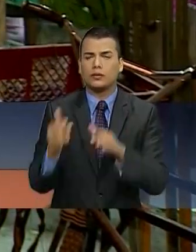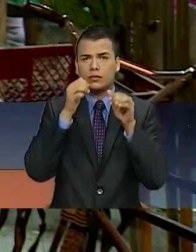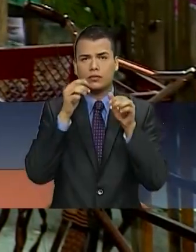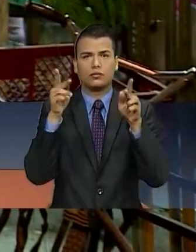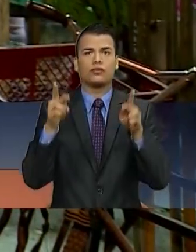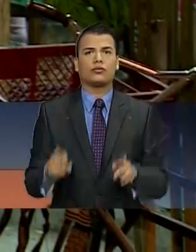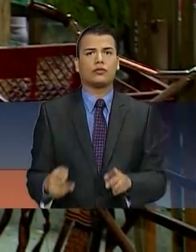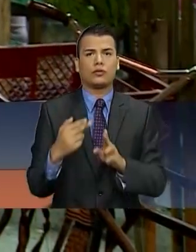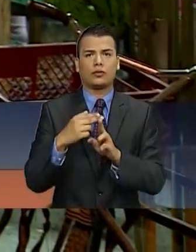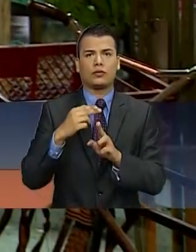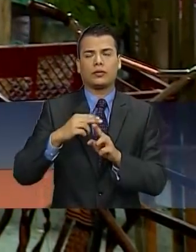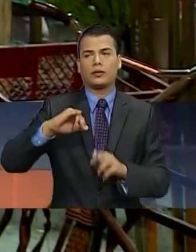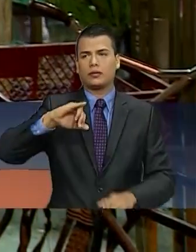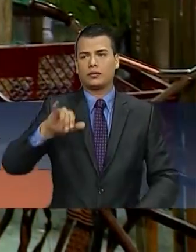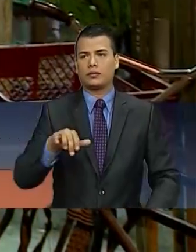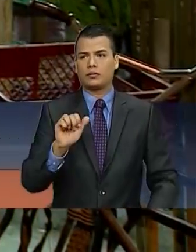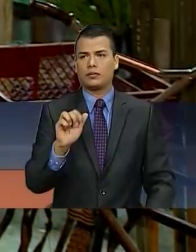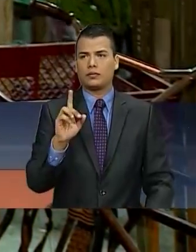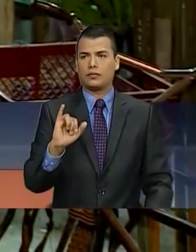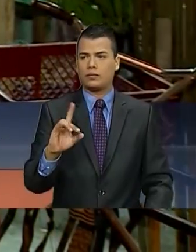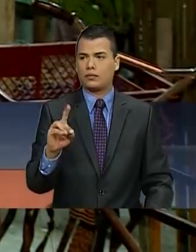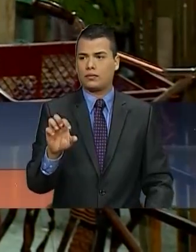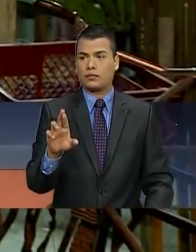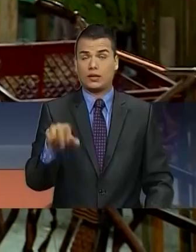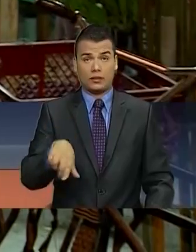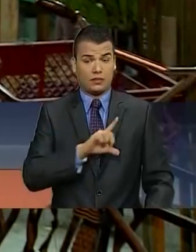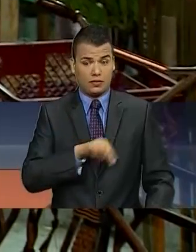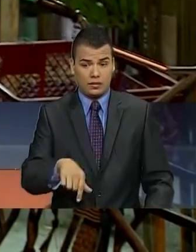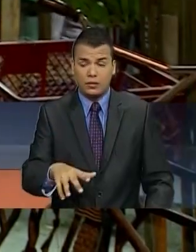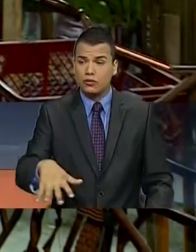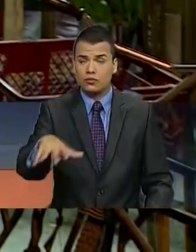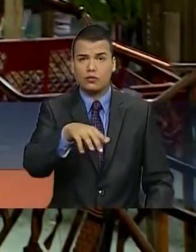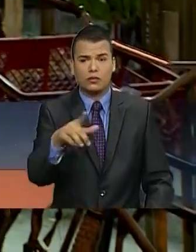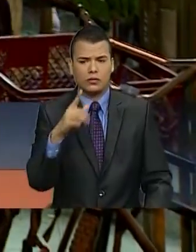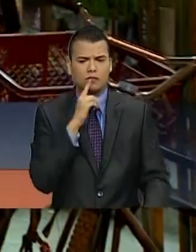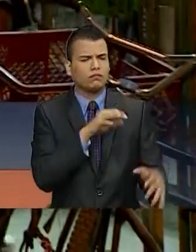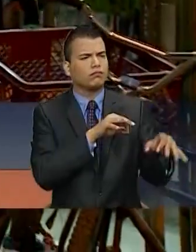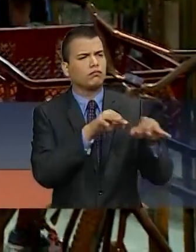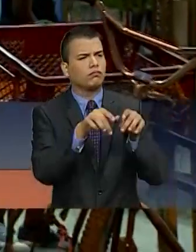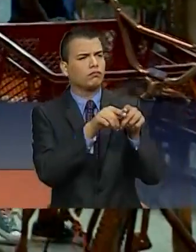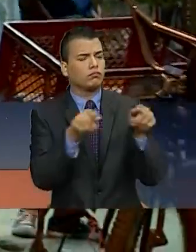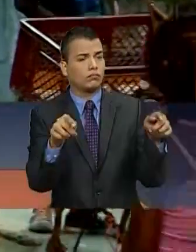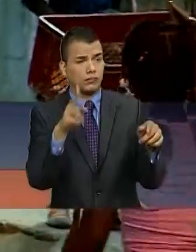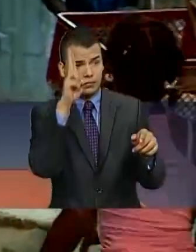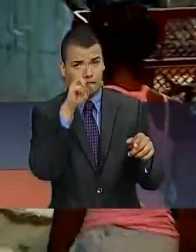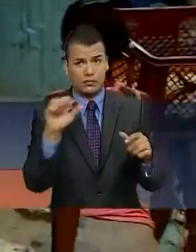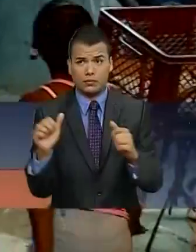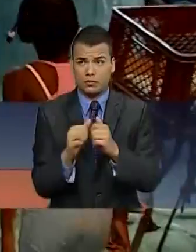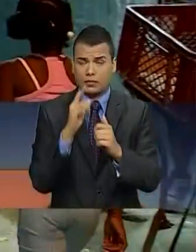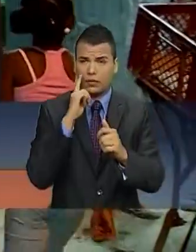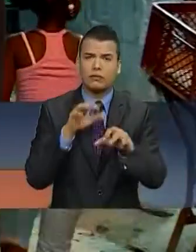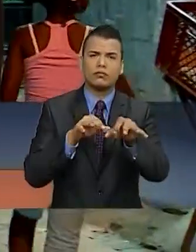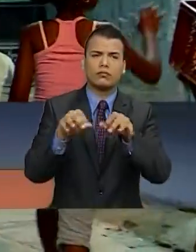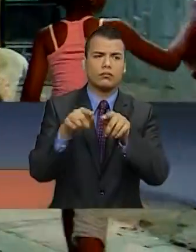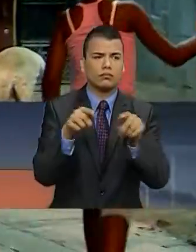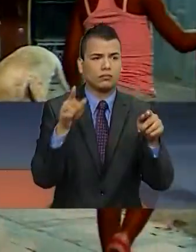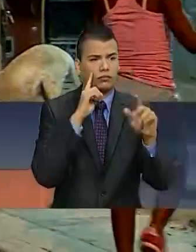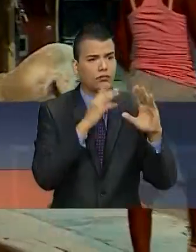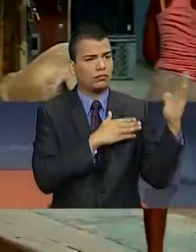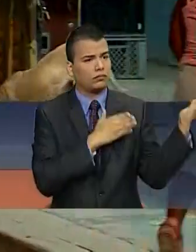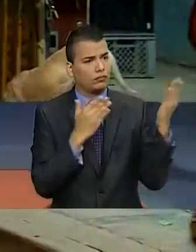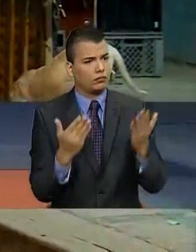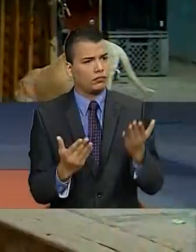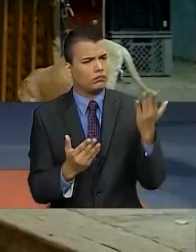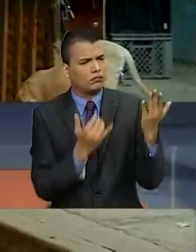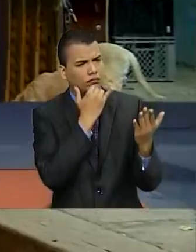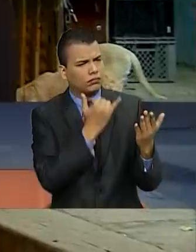señor Haider Jiménez, líder de este sector. Para ampliar los detalles nos acompaña una de sus hijas. Bienvenida a Telepacífico Noticias.